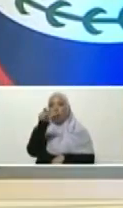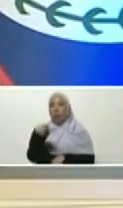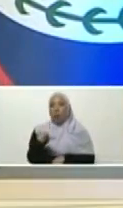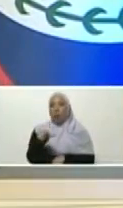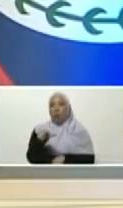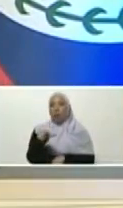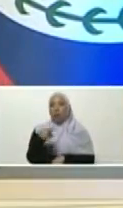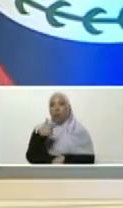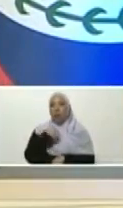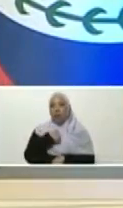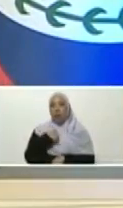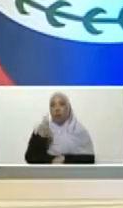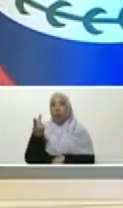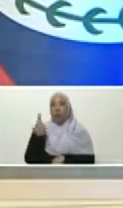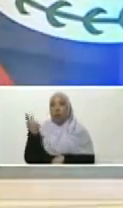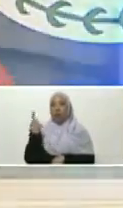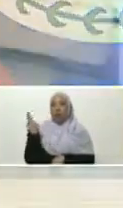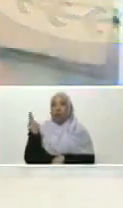y mi persona fue